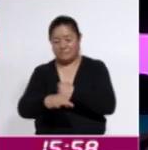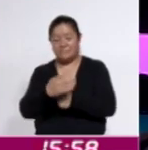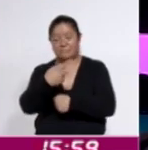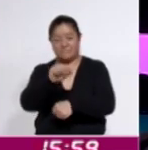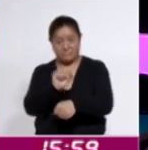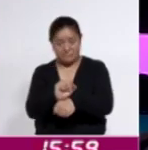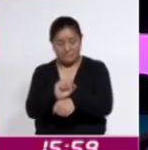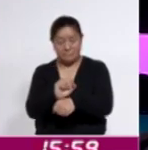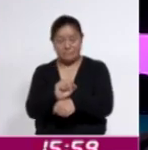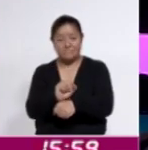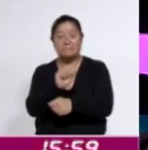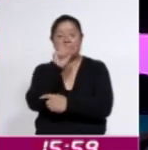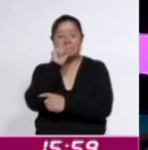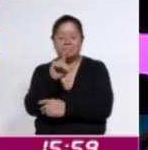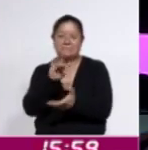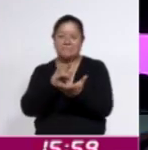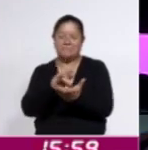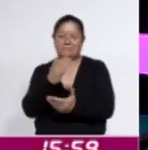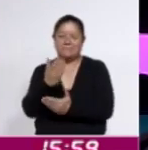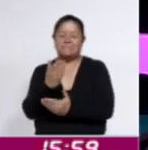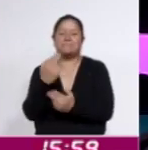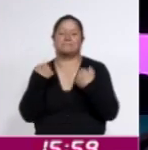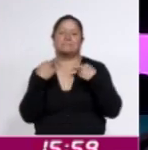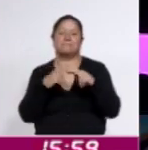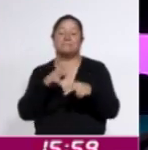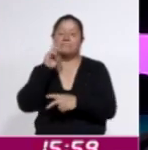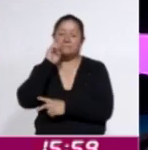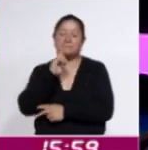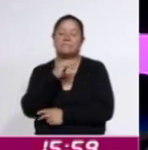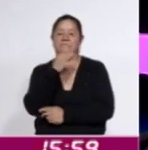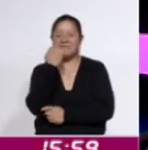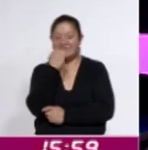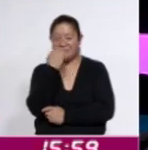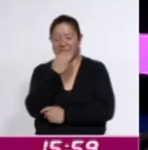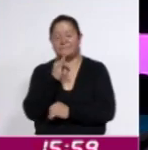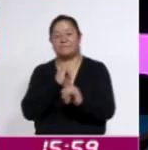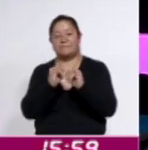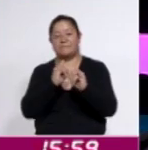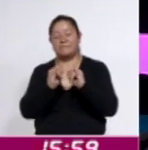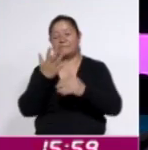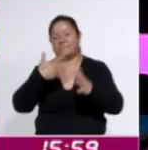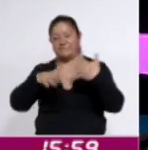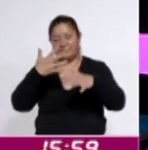de semana. Y también agradecemos a la maestra Miroslava Amador, intérprete de lengua de señas